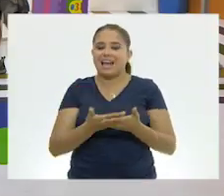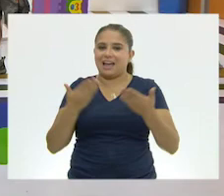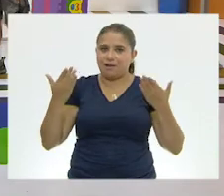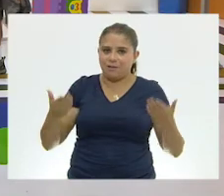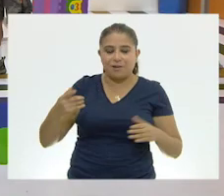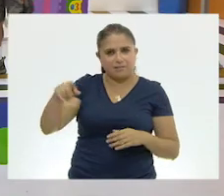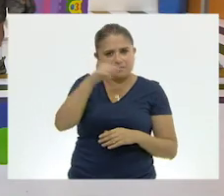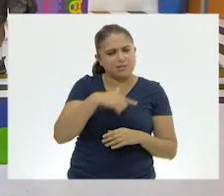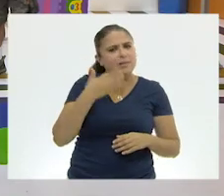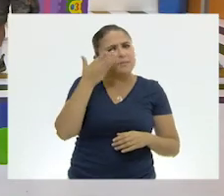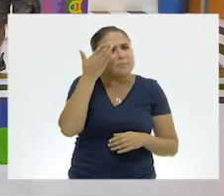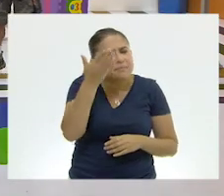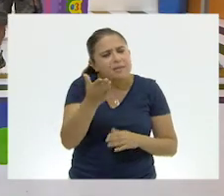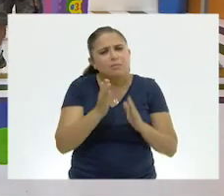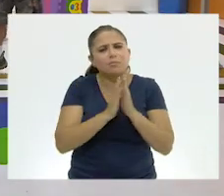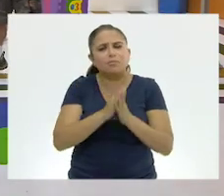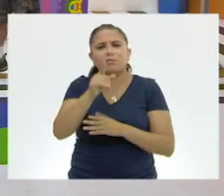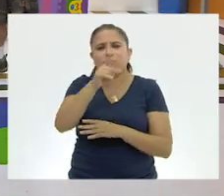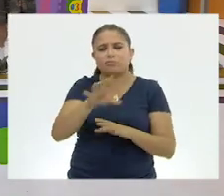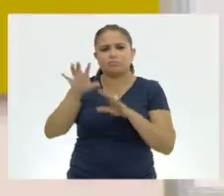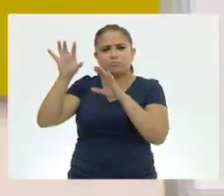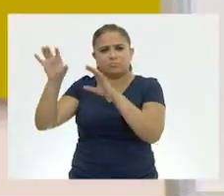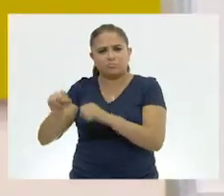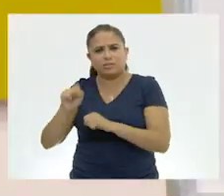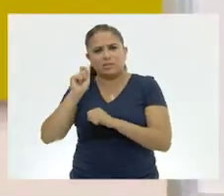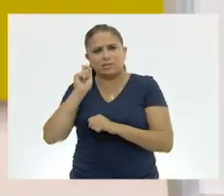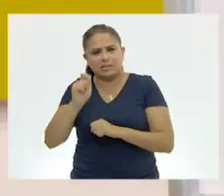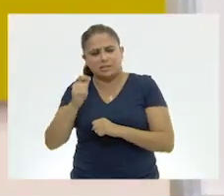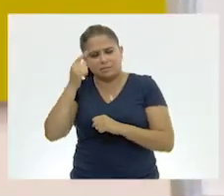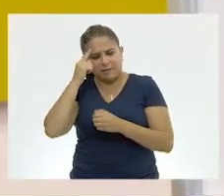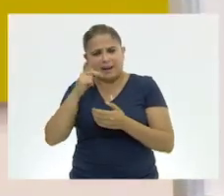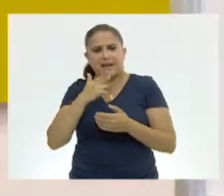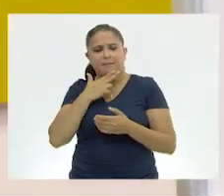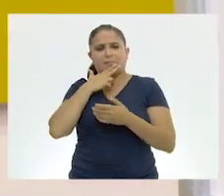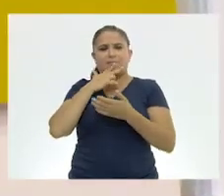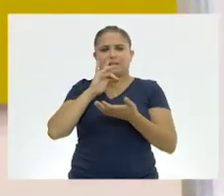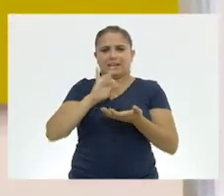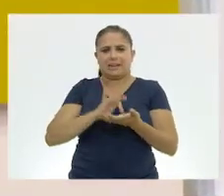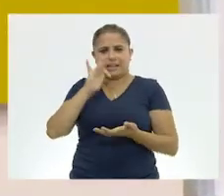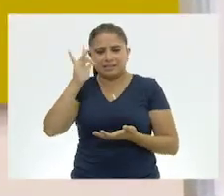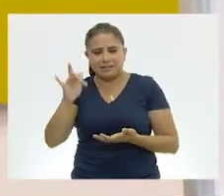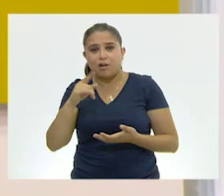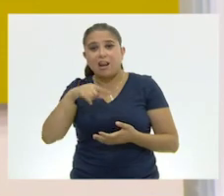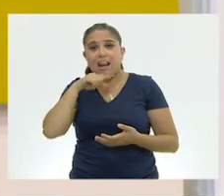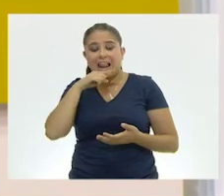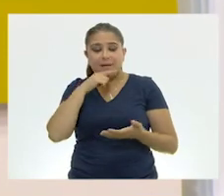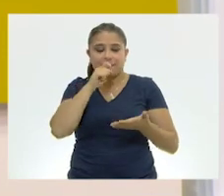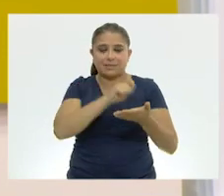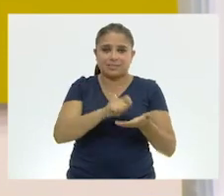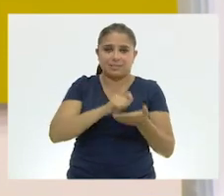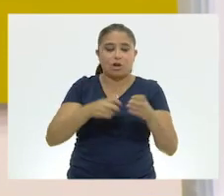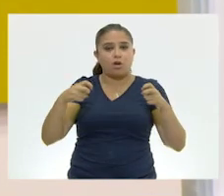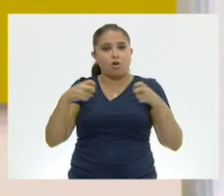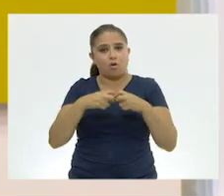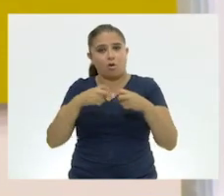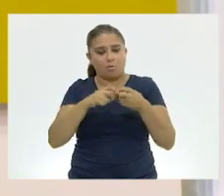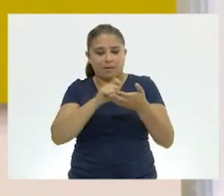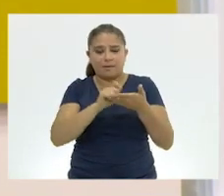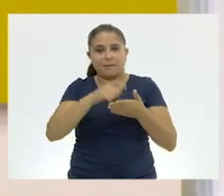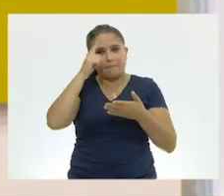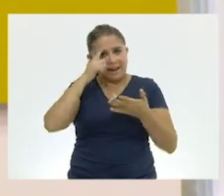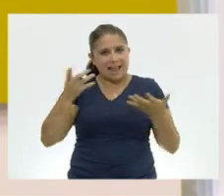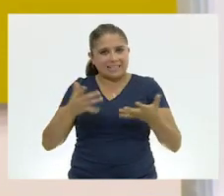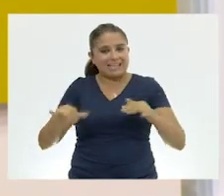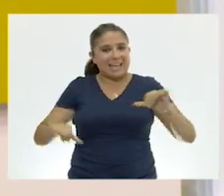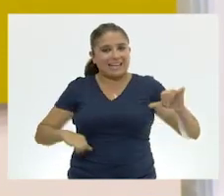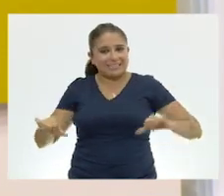Ahora les pido que vayan por su diario de aprecio y gratitud y por un lápiz con goma para que realicen la